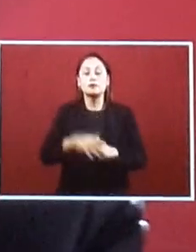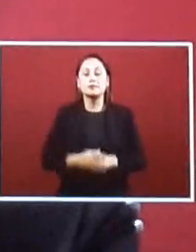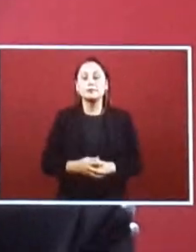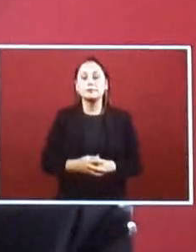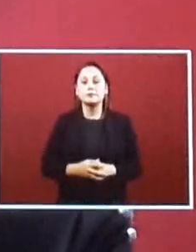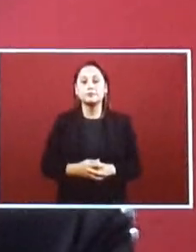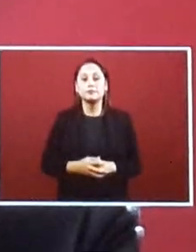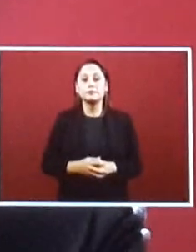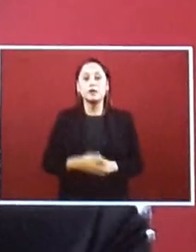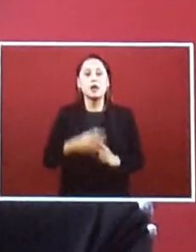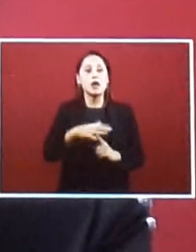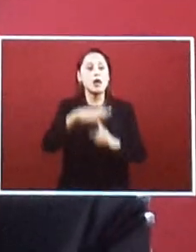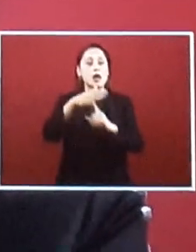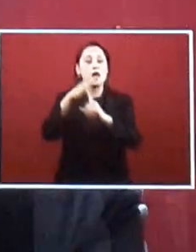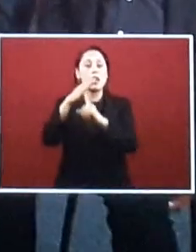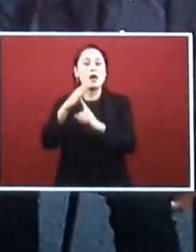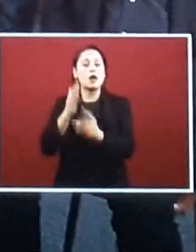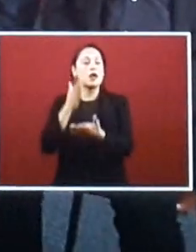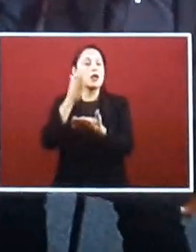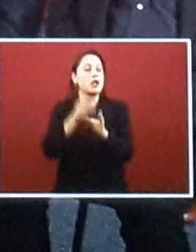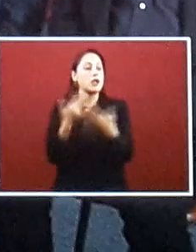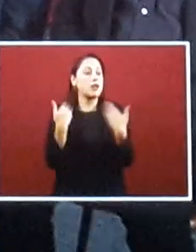a jugar golf.